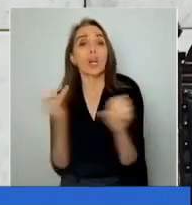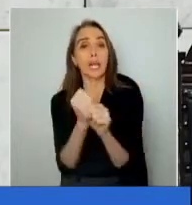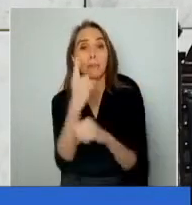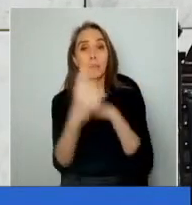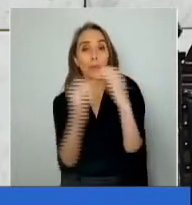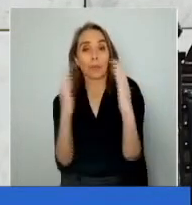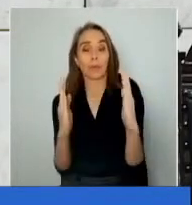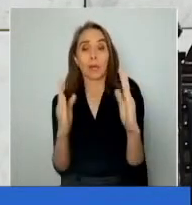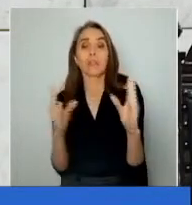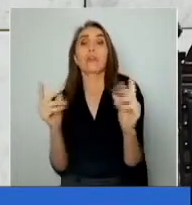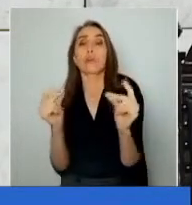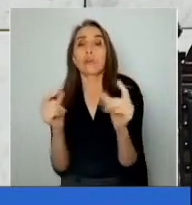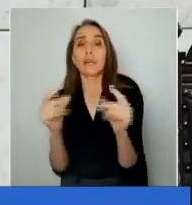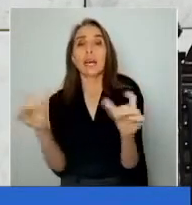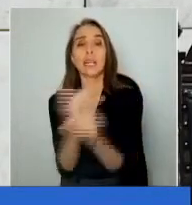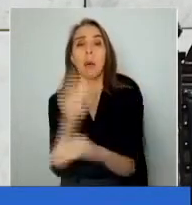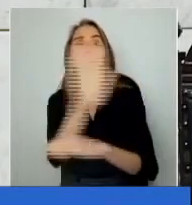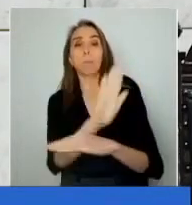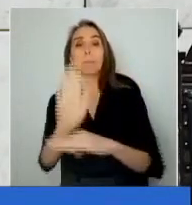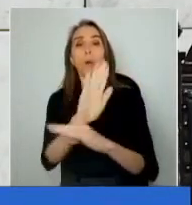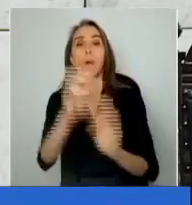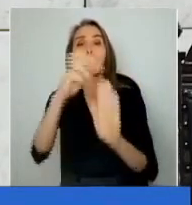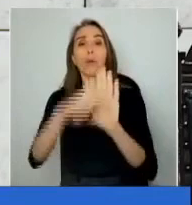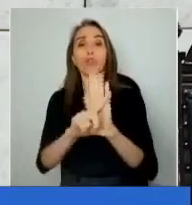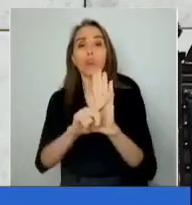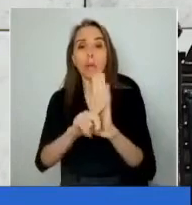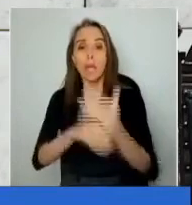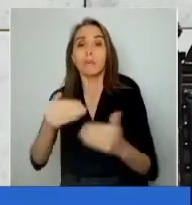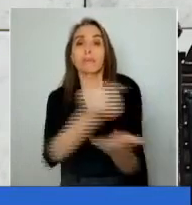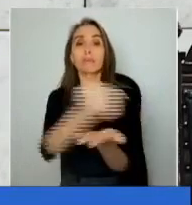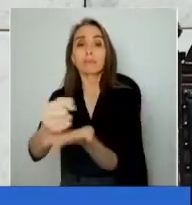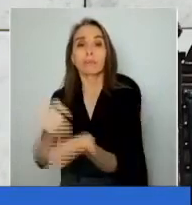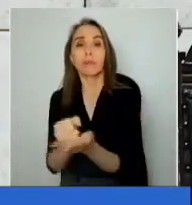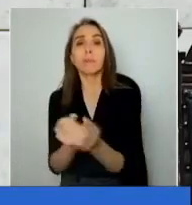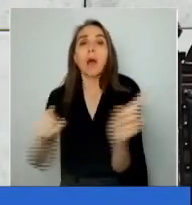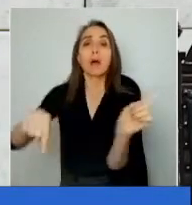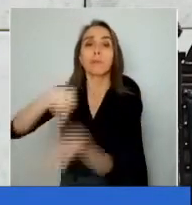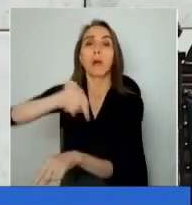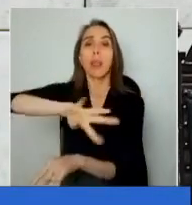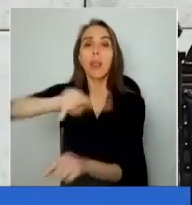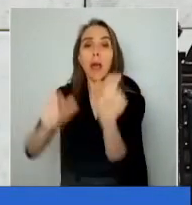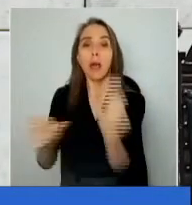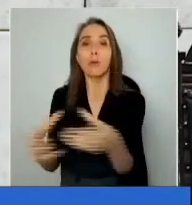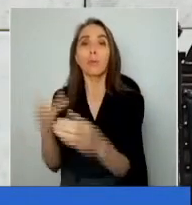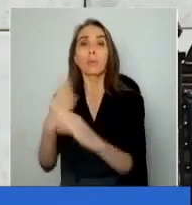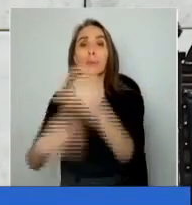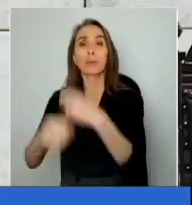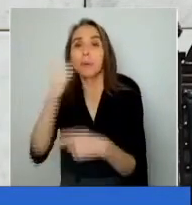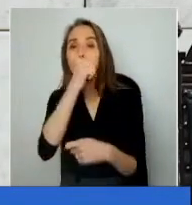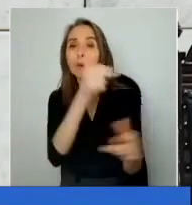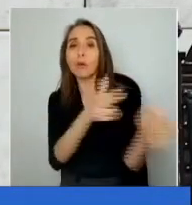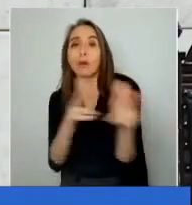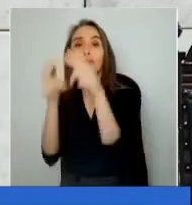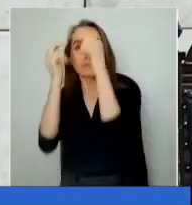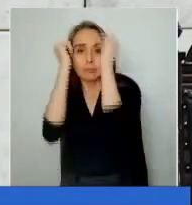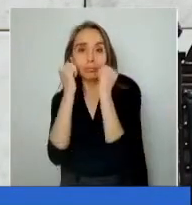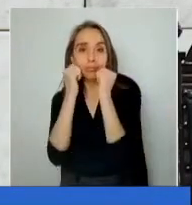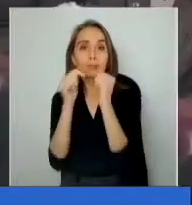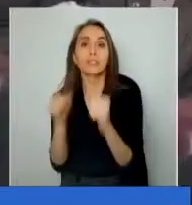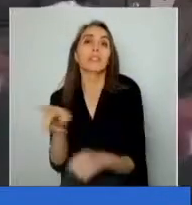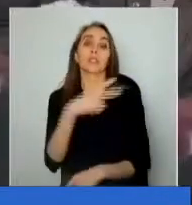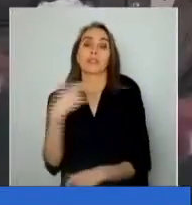proyectos clave para combatir la delincuencia el crimen organizado y el narcotráfico nos convocamos